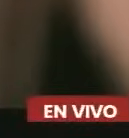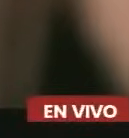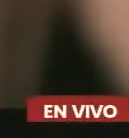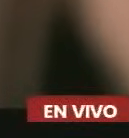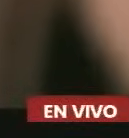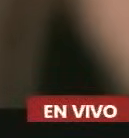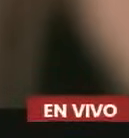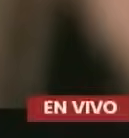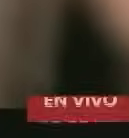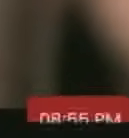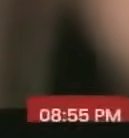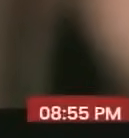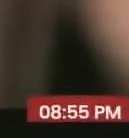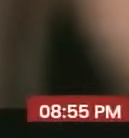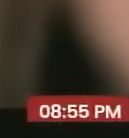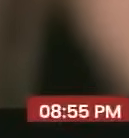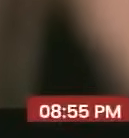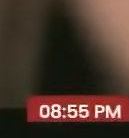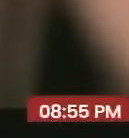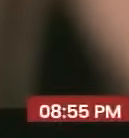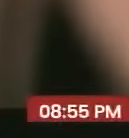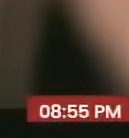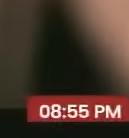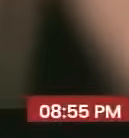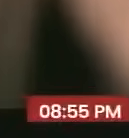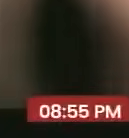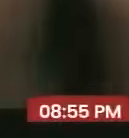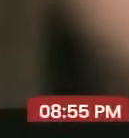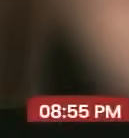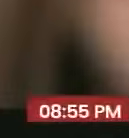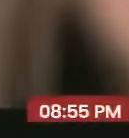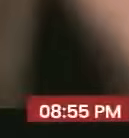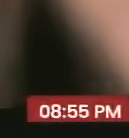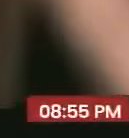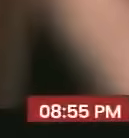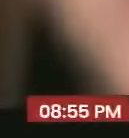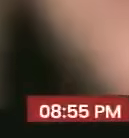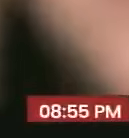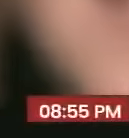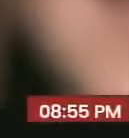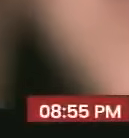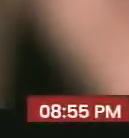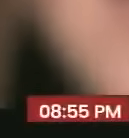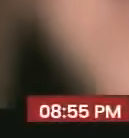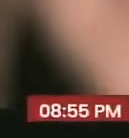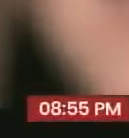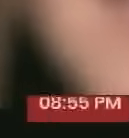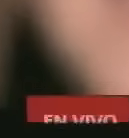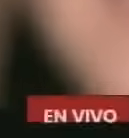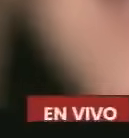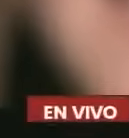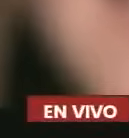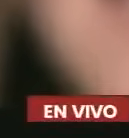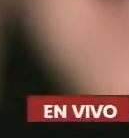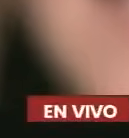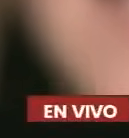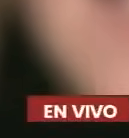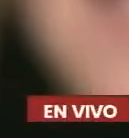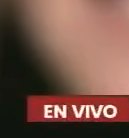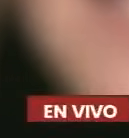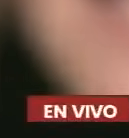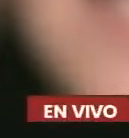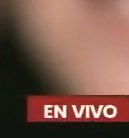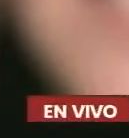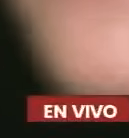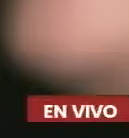país como tal, y que estaba dentro de la Gran Colombia el Esequibo. Después, 1830, ya separada la Gran